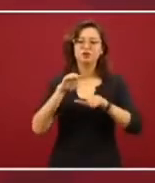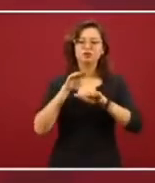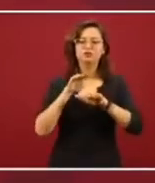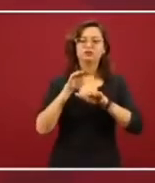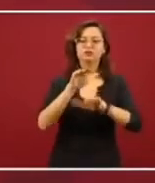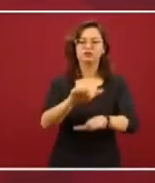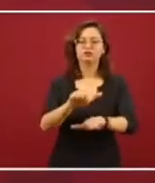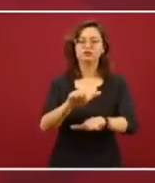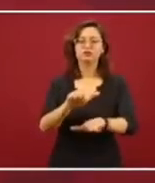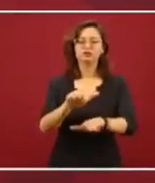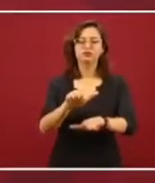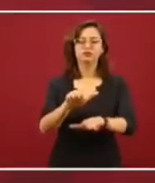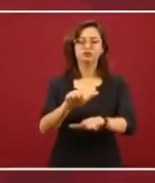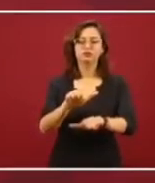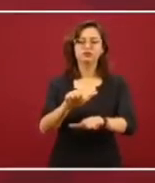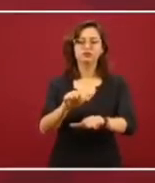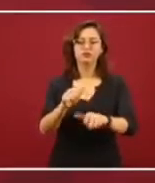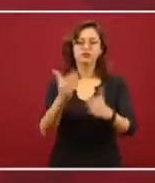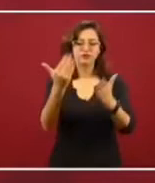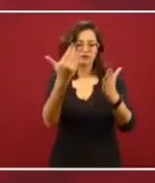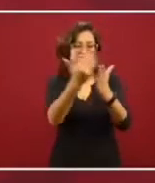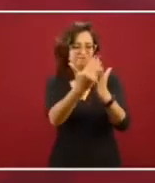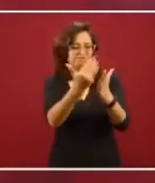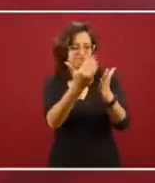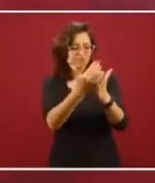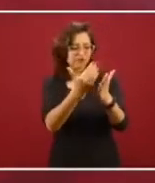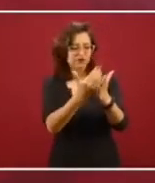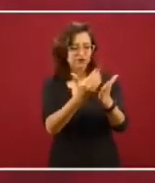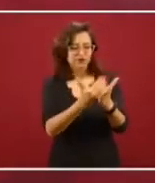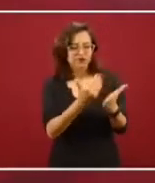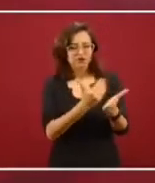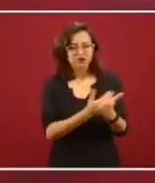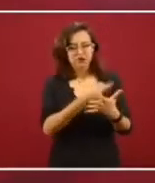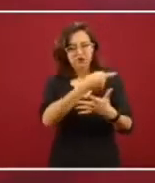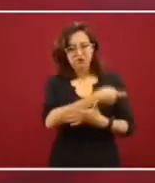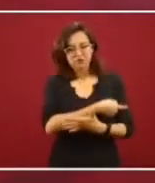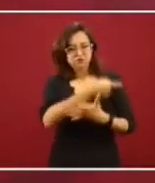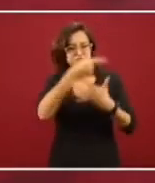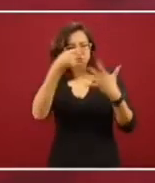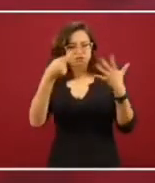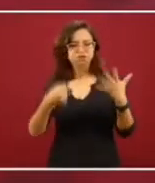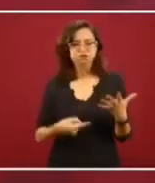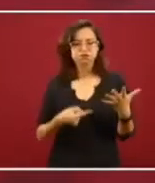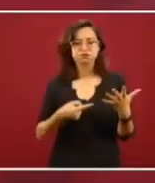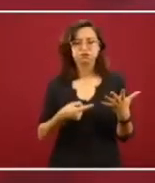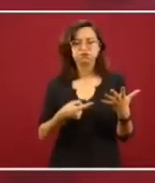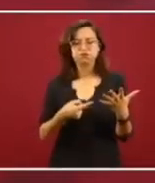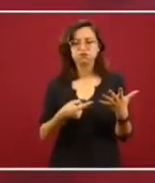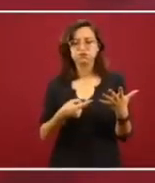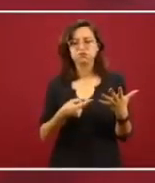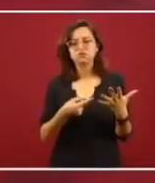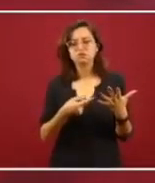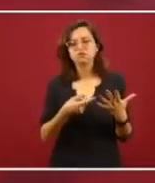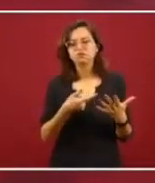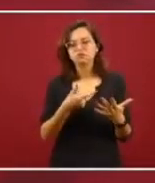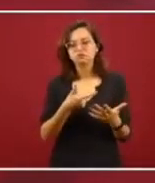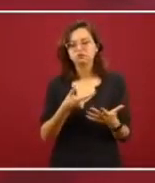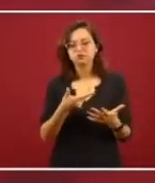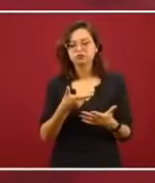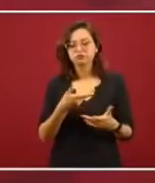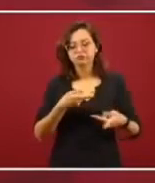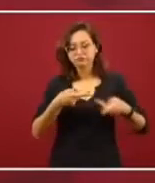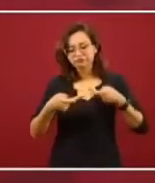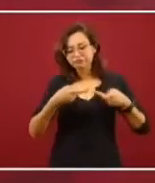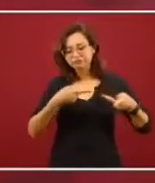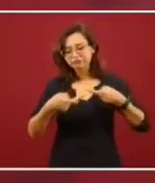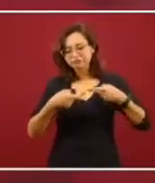las medidas qué se están llevando a cabo